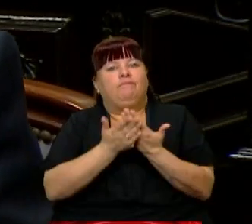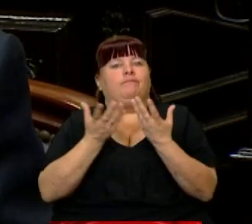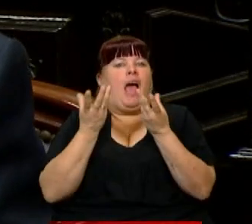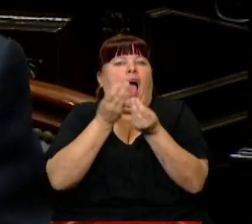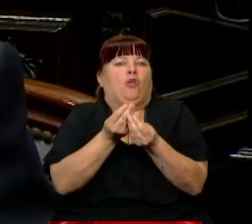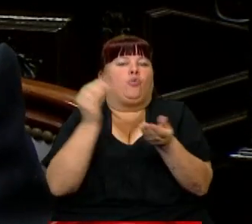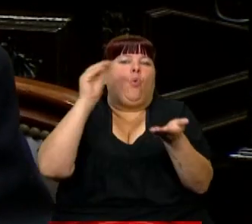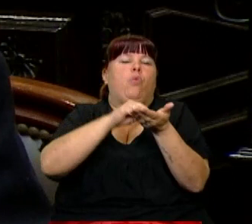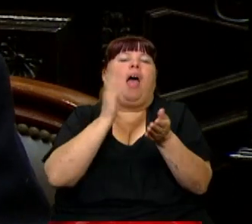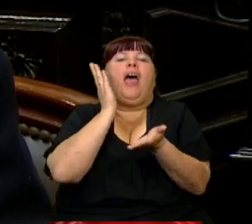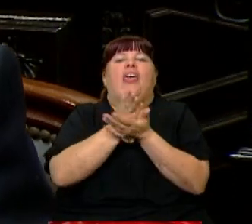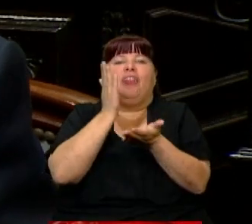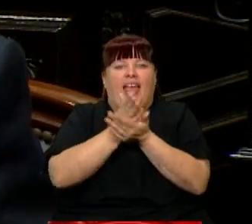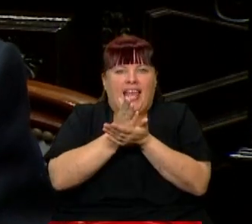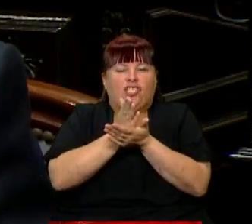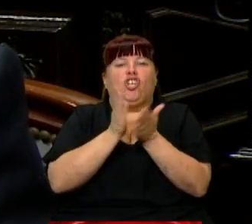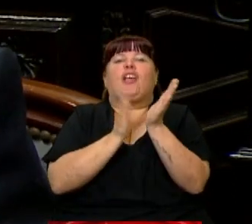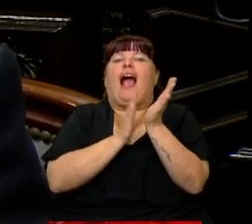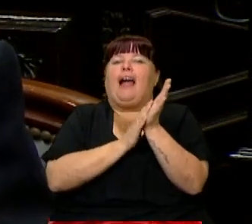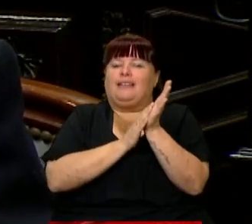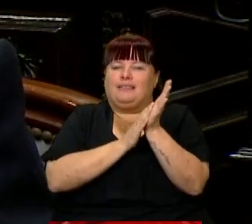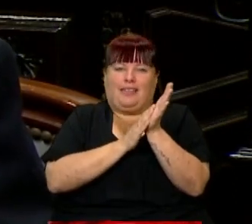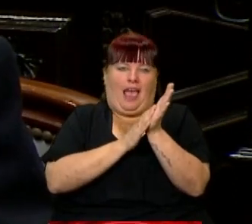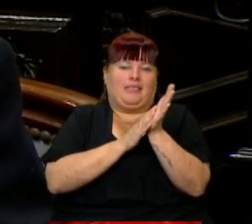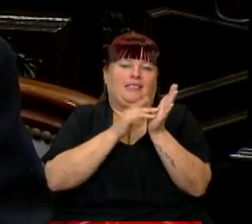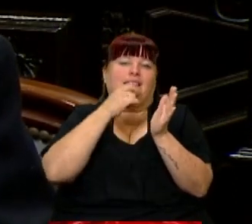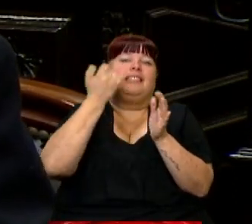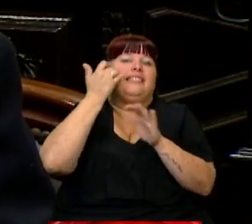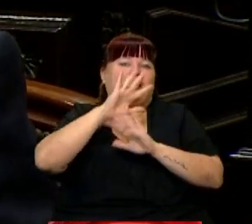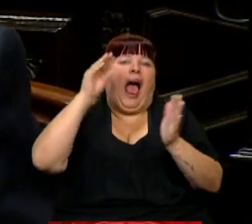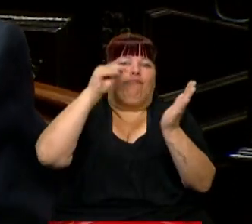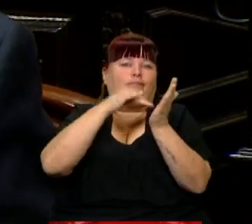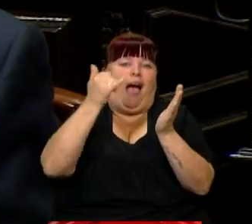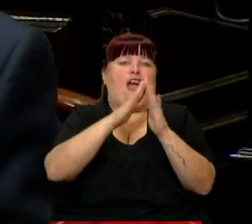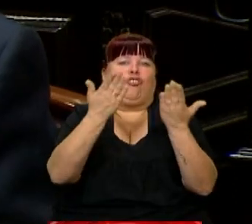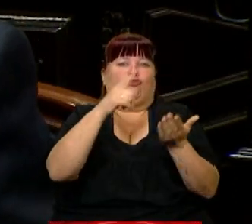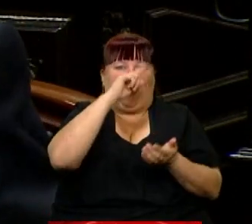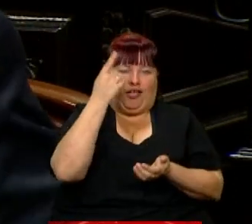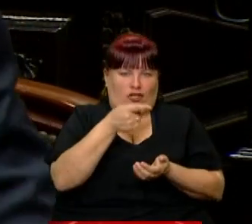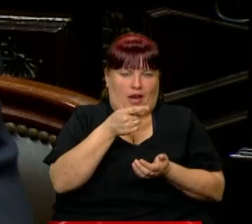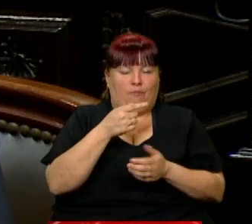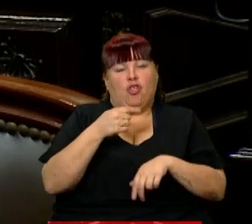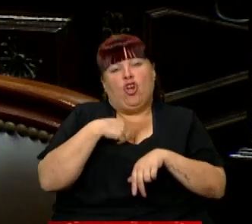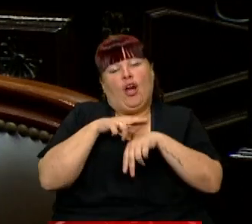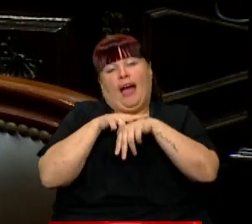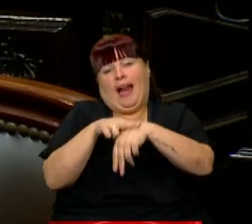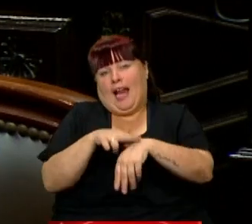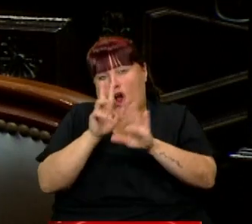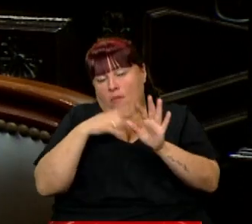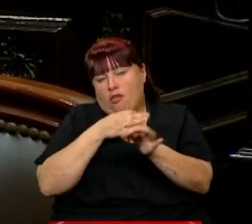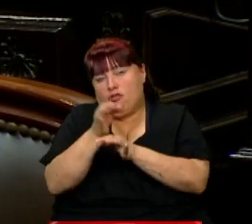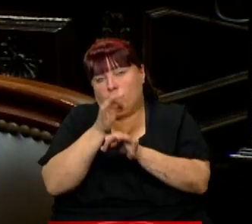complementaria de los derechos y de las garantías que allá están establecidos. Recomiendo,